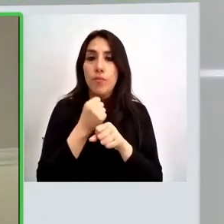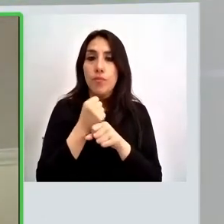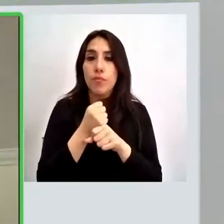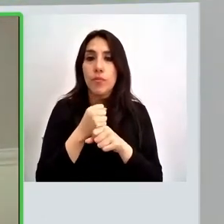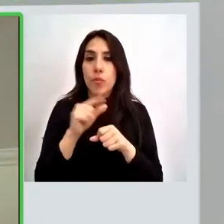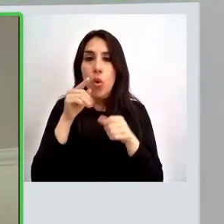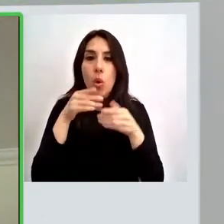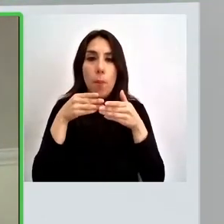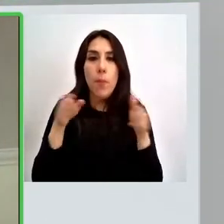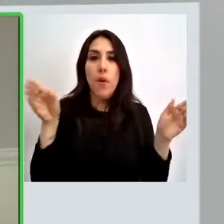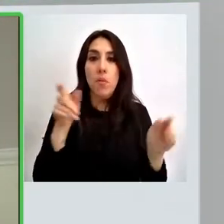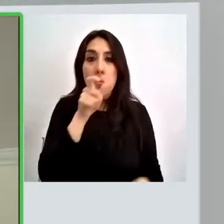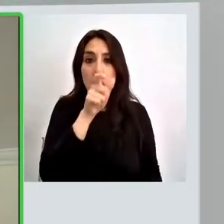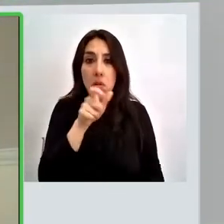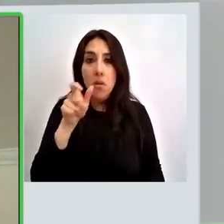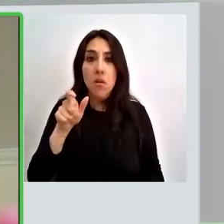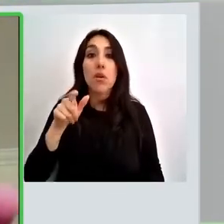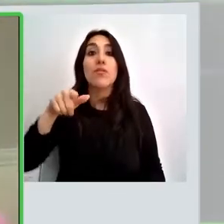inclusivo